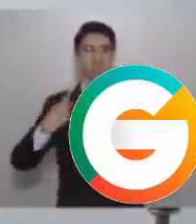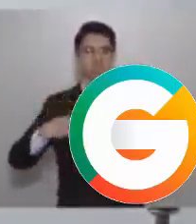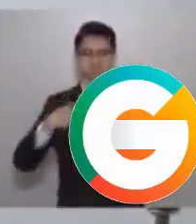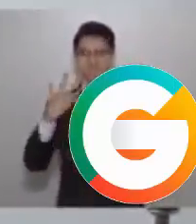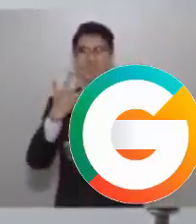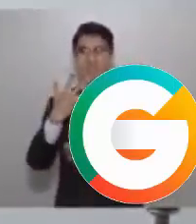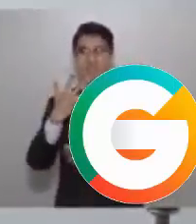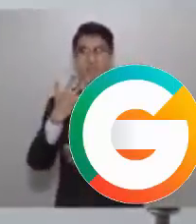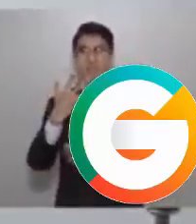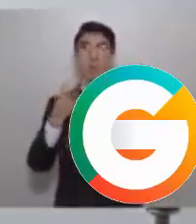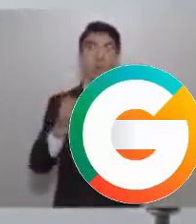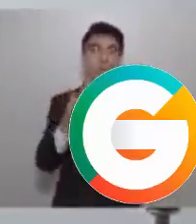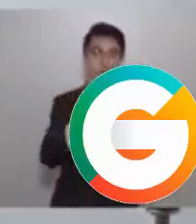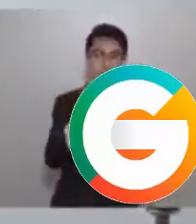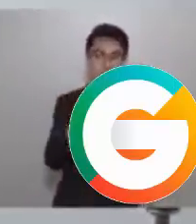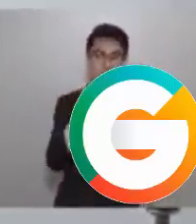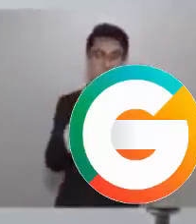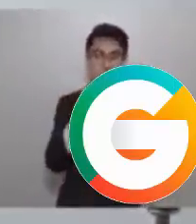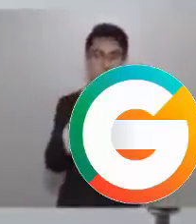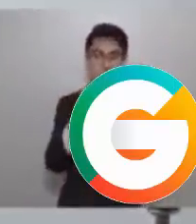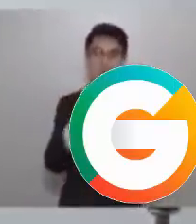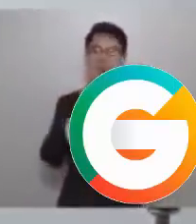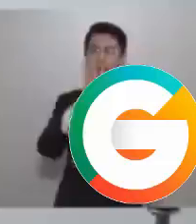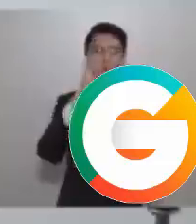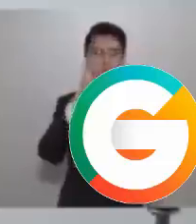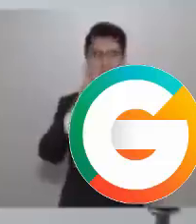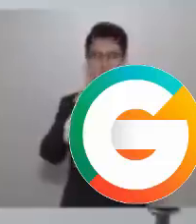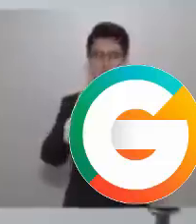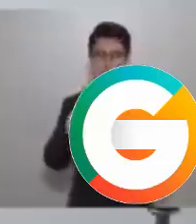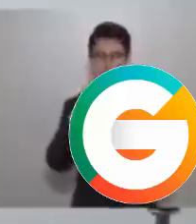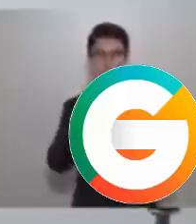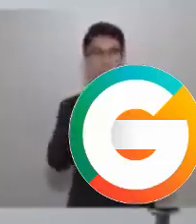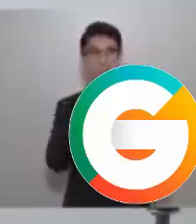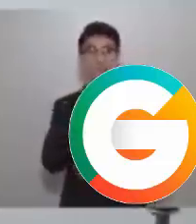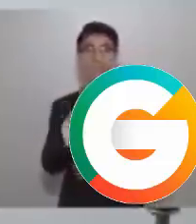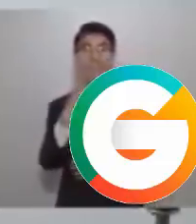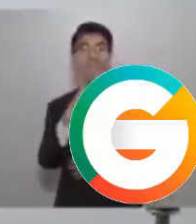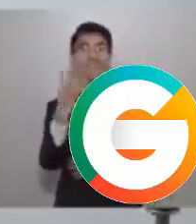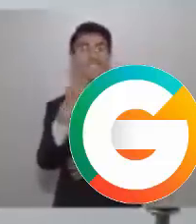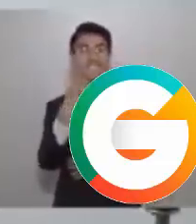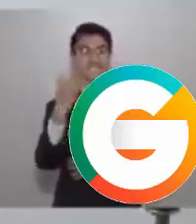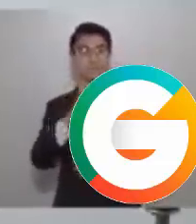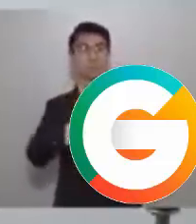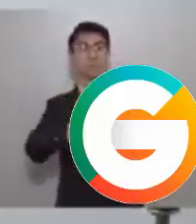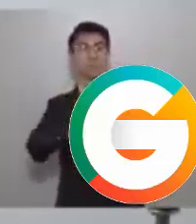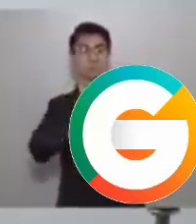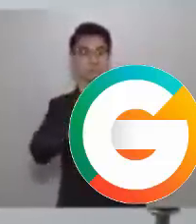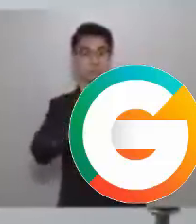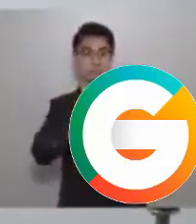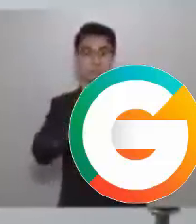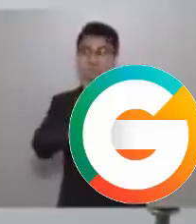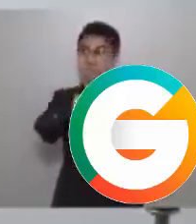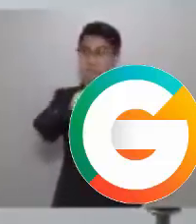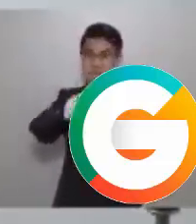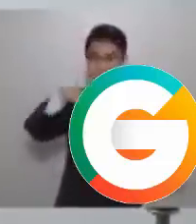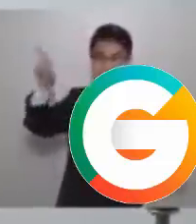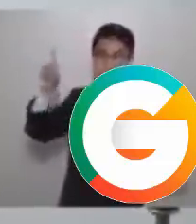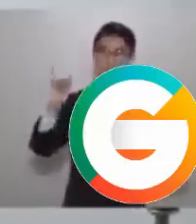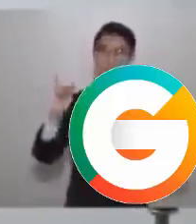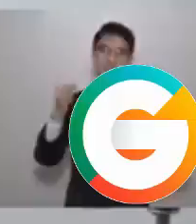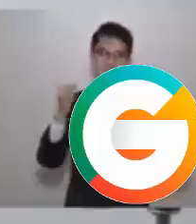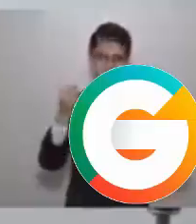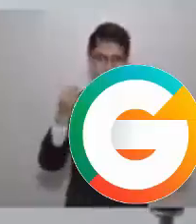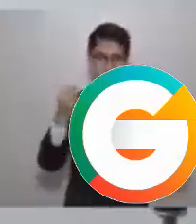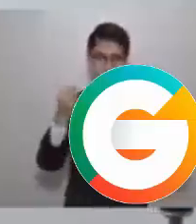¿los 300? Los 300 de Guardia Nacional van para Tijuana. Y de ahí, ¿cómo se llama?, van a relevar a otra gente de Secretaría de